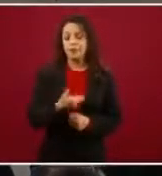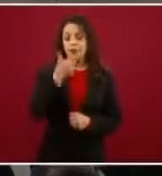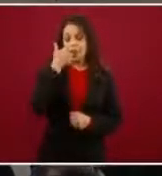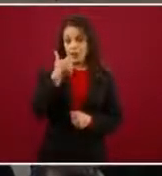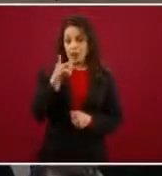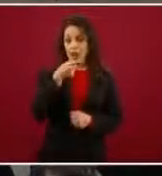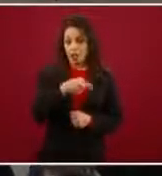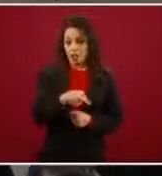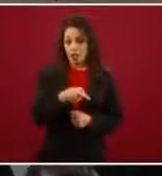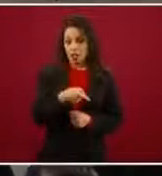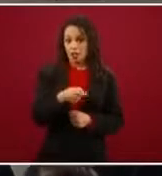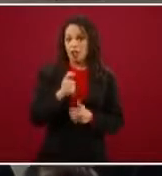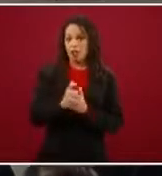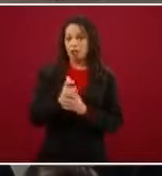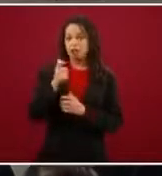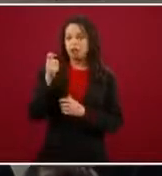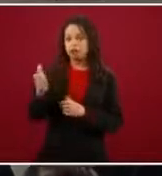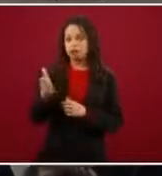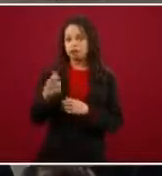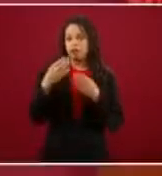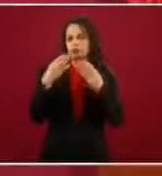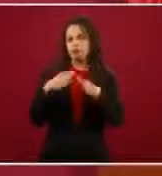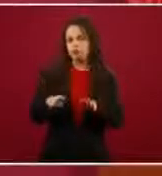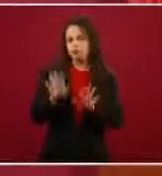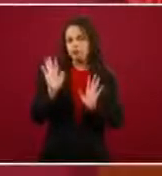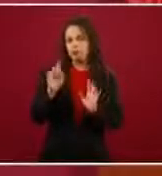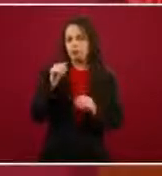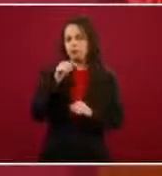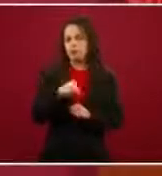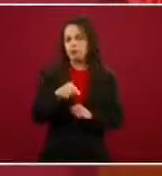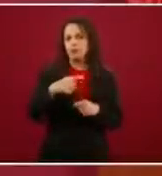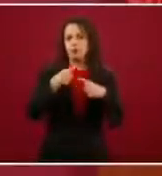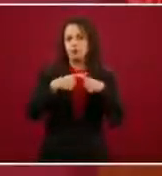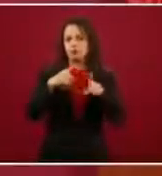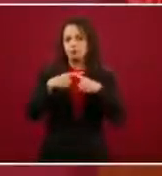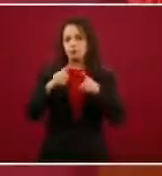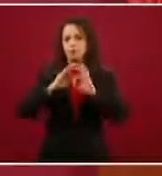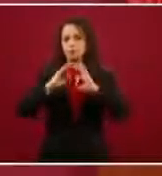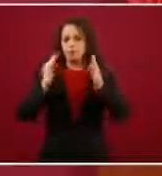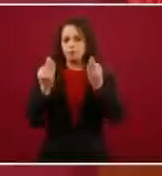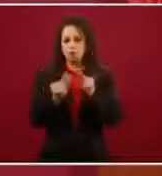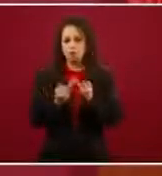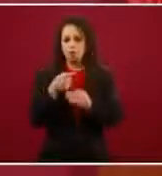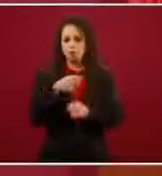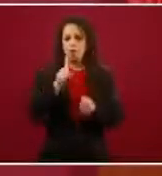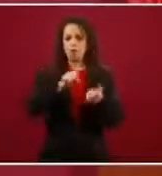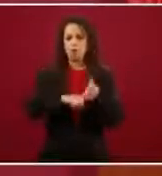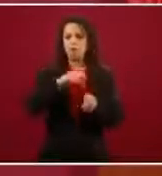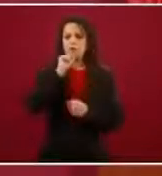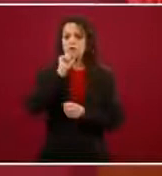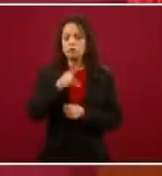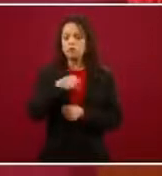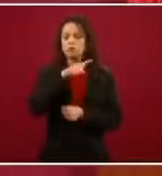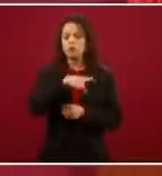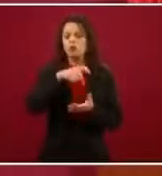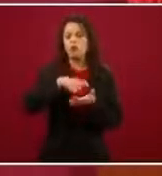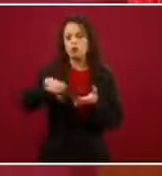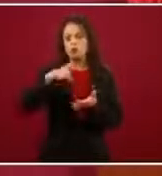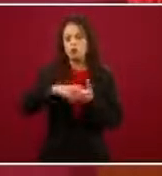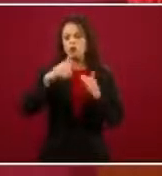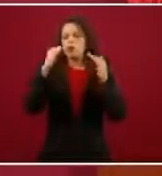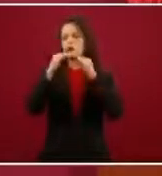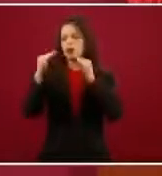un tercer sujeto quien los ingresaba al sistema financiero mediante varias operaciones, incluyendo la adquisición de inmuebles o vehículos de